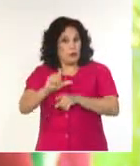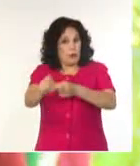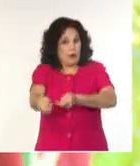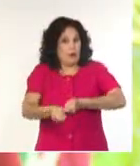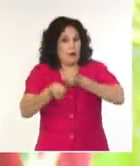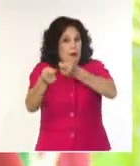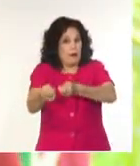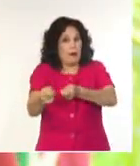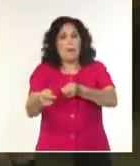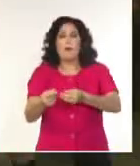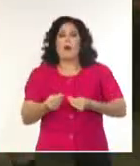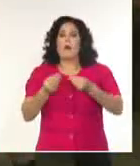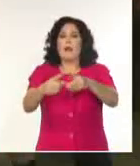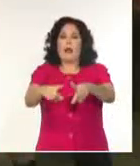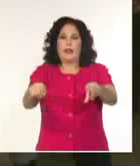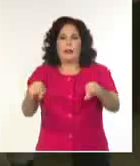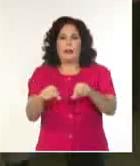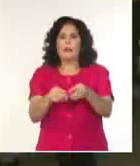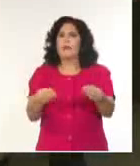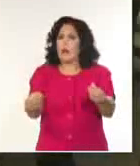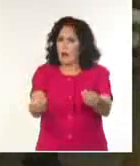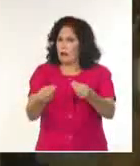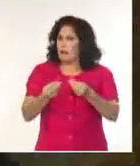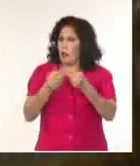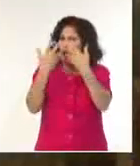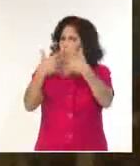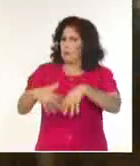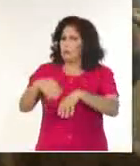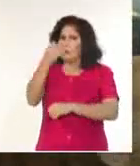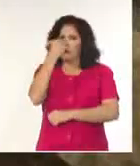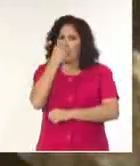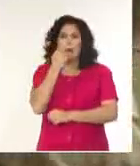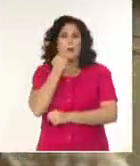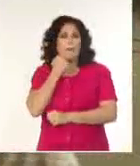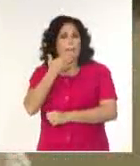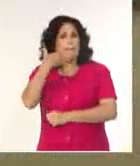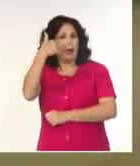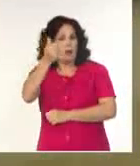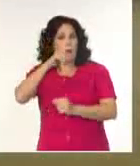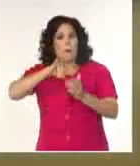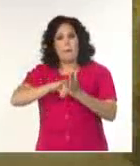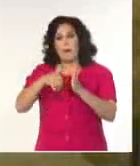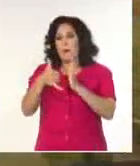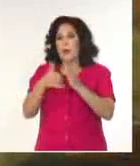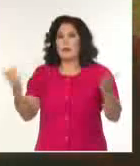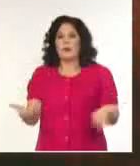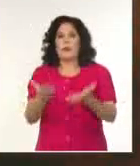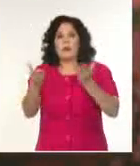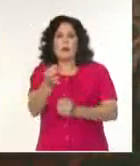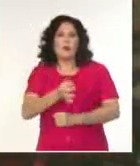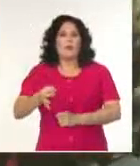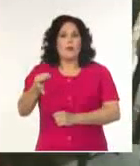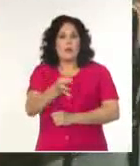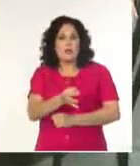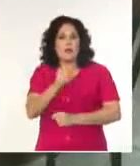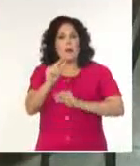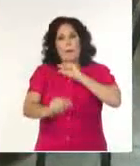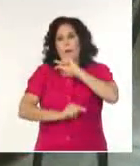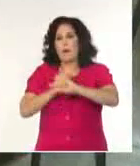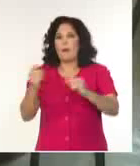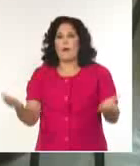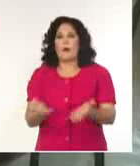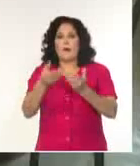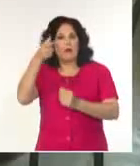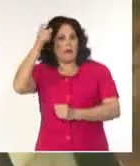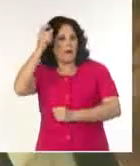de la entrega de tierras en usufructo, la producción de alimentos, la incursión en proyectos de desarrollo local, la recuperación ganadera,